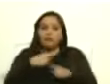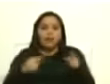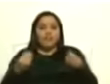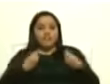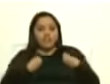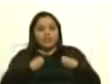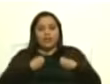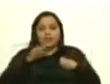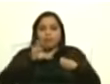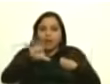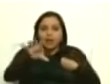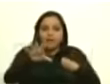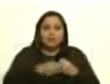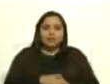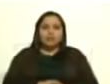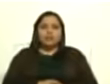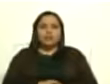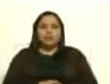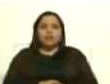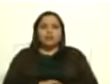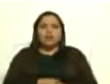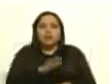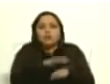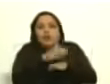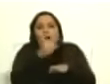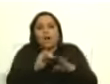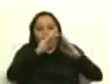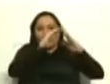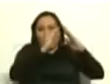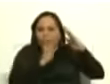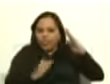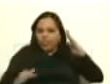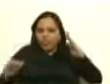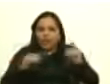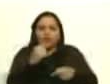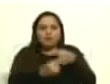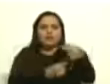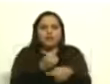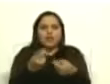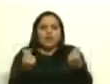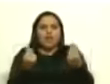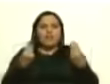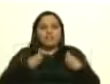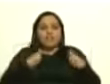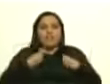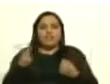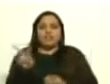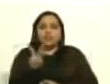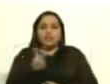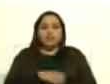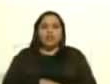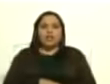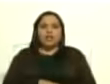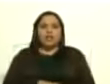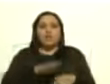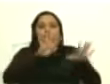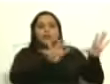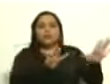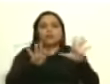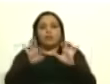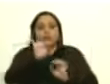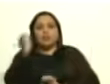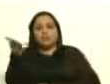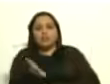como país, donde la caída, el shock externo que vivió Venezuela fue del 99%